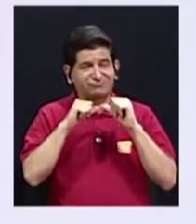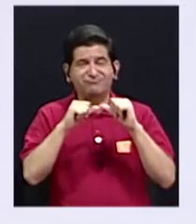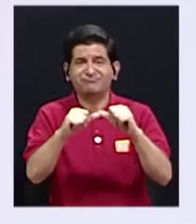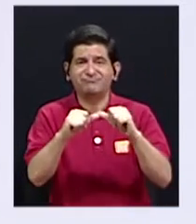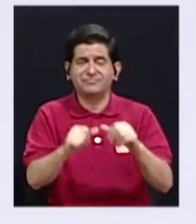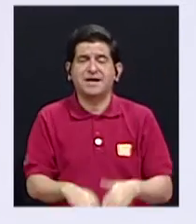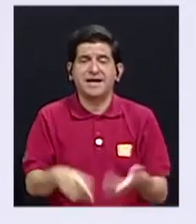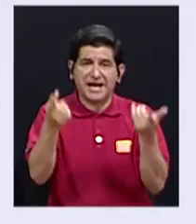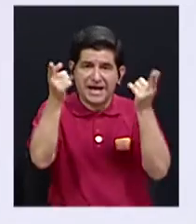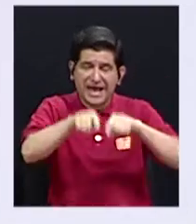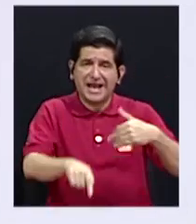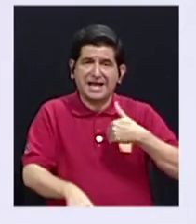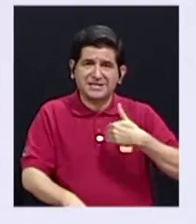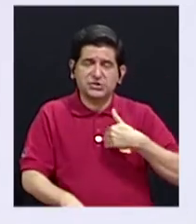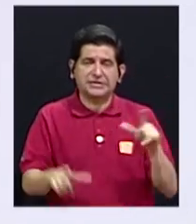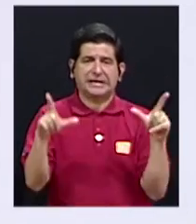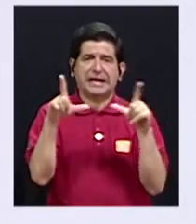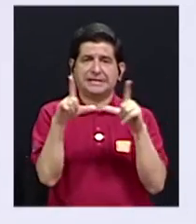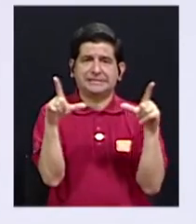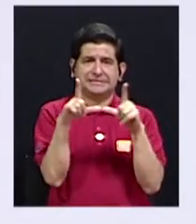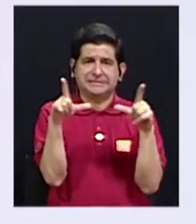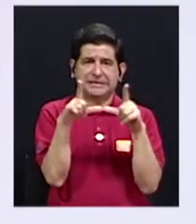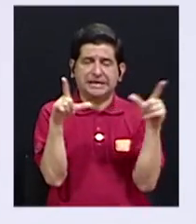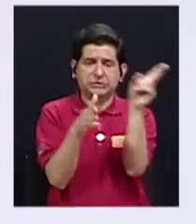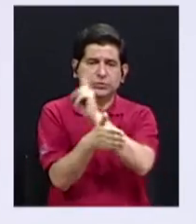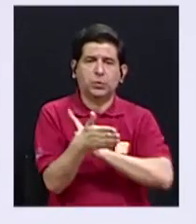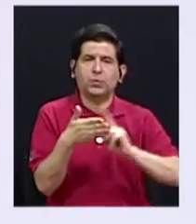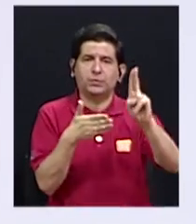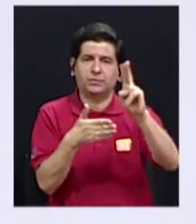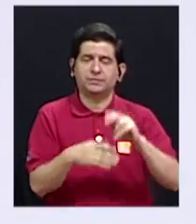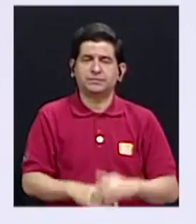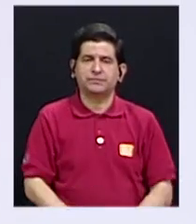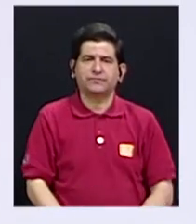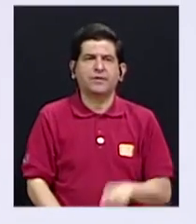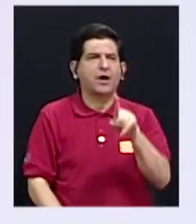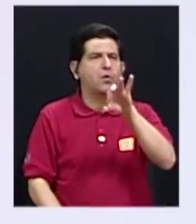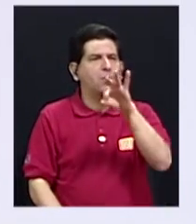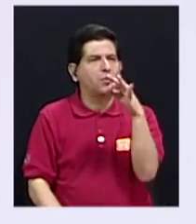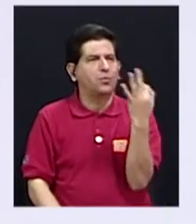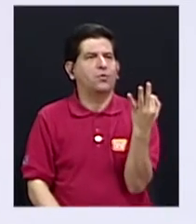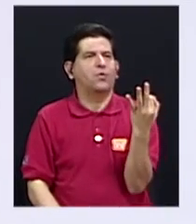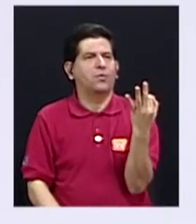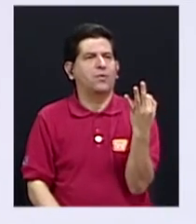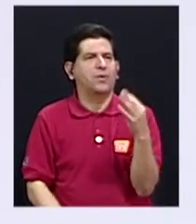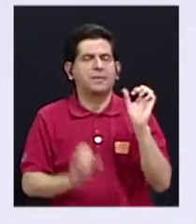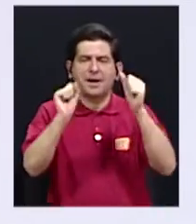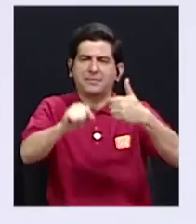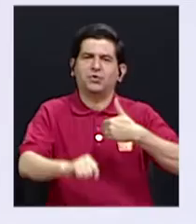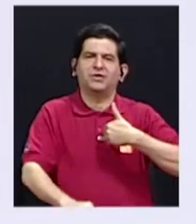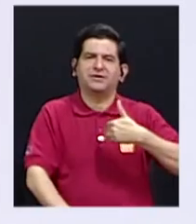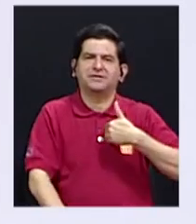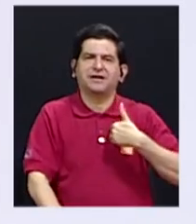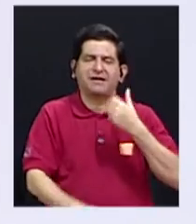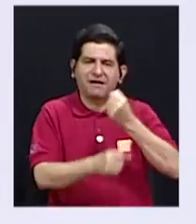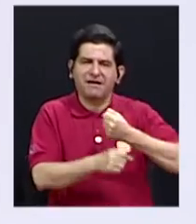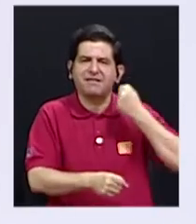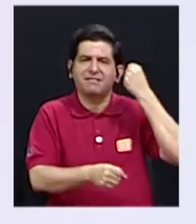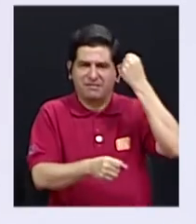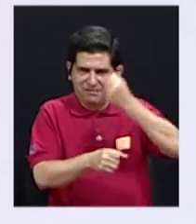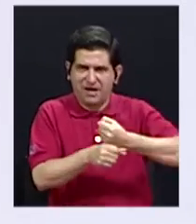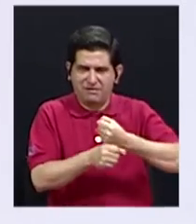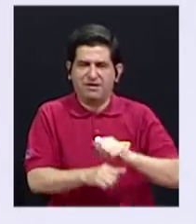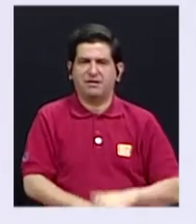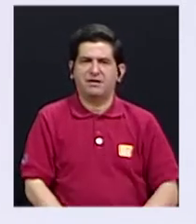el hecho de tener un título universitario una forma de obtener un empleo de